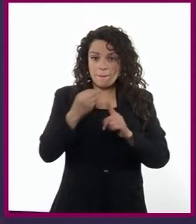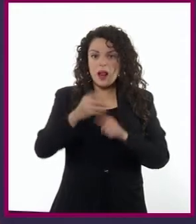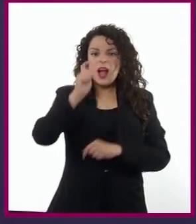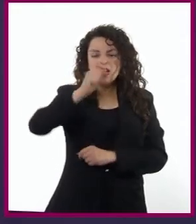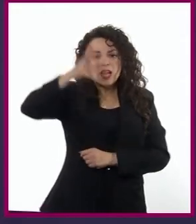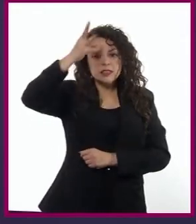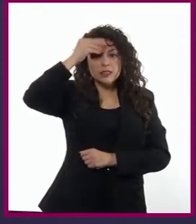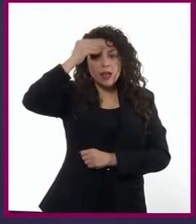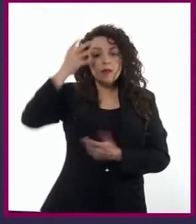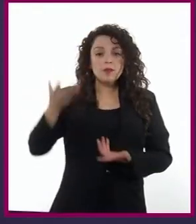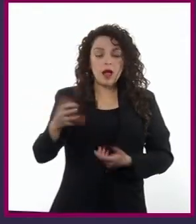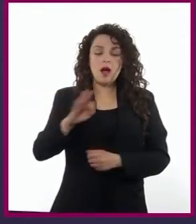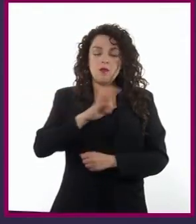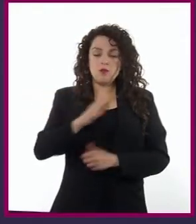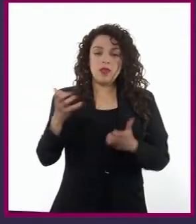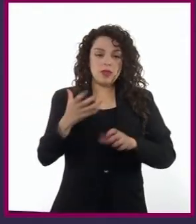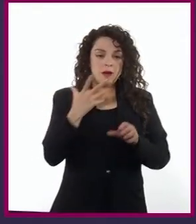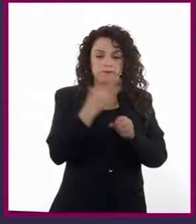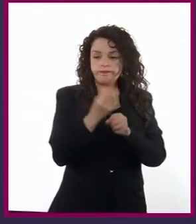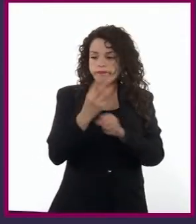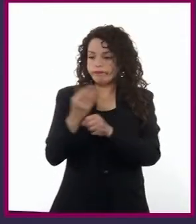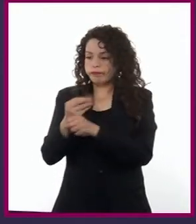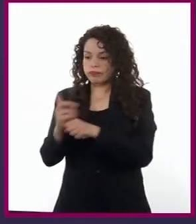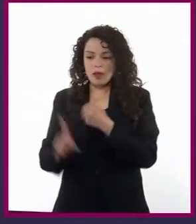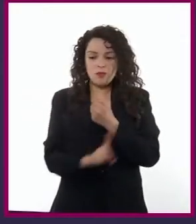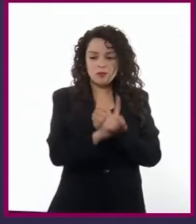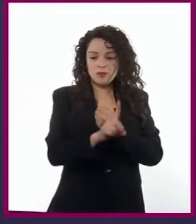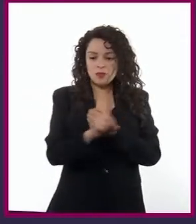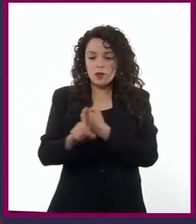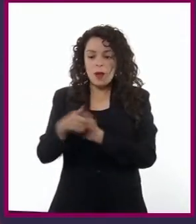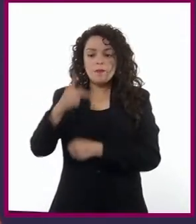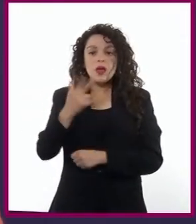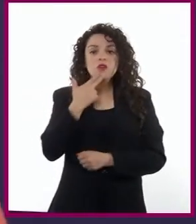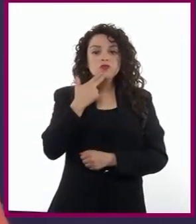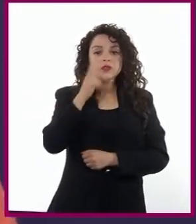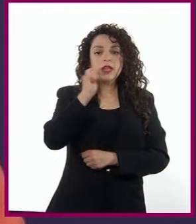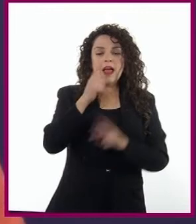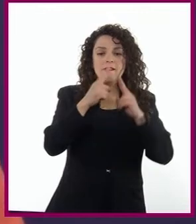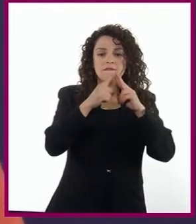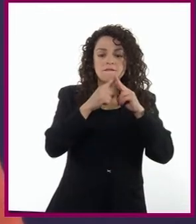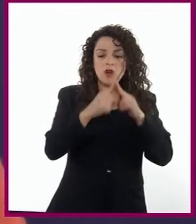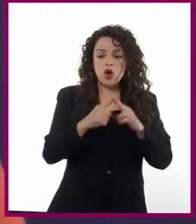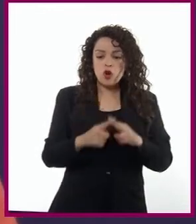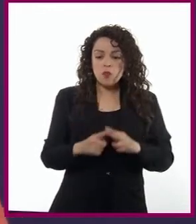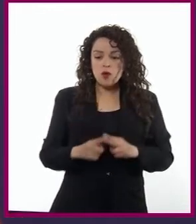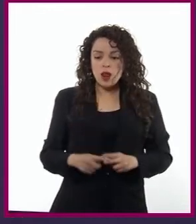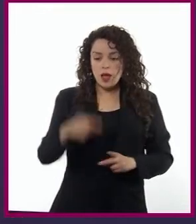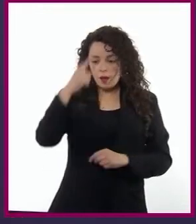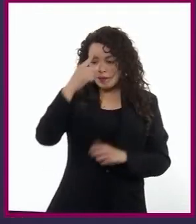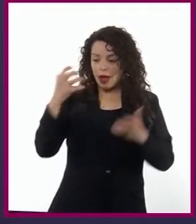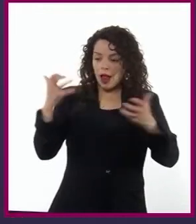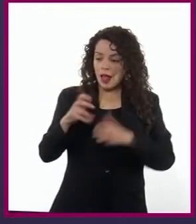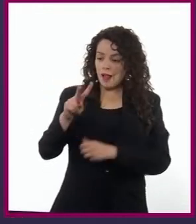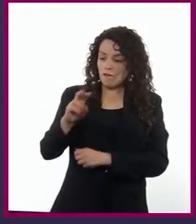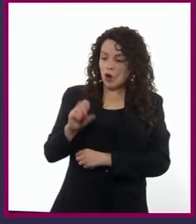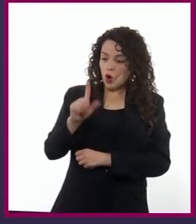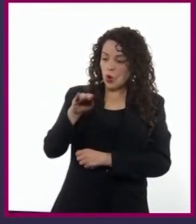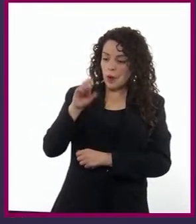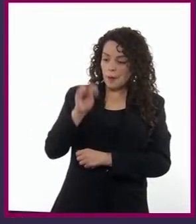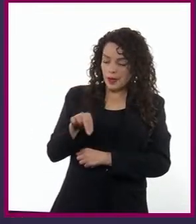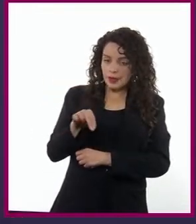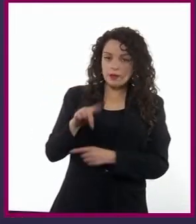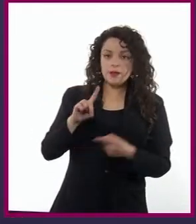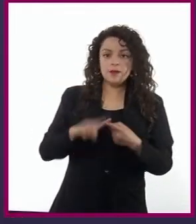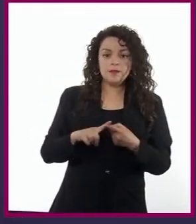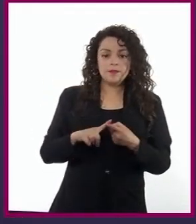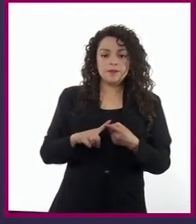que podemos resolver situaciones problemáticas en las que utilizamos las fórmulas para calcular el volumen de prismas rectos